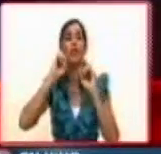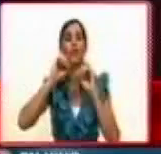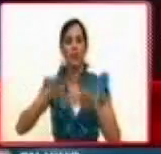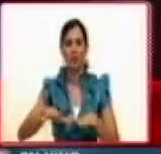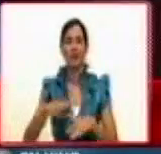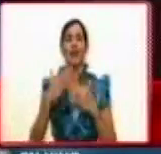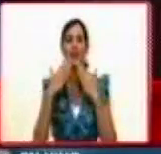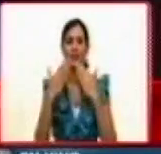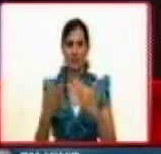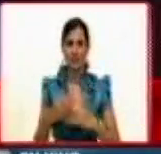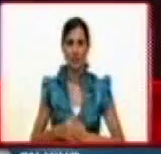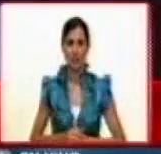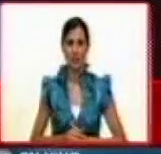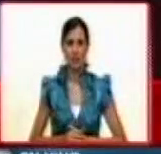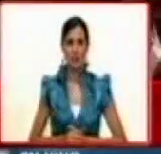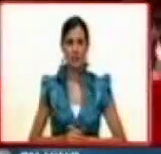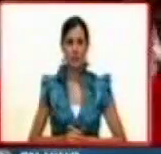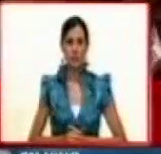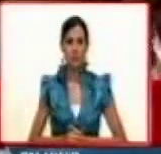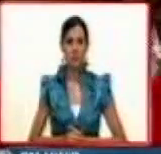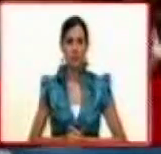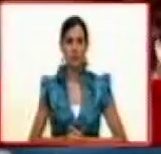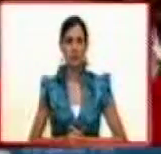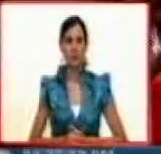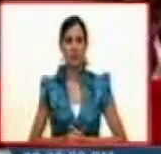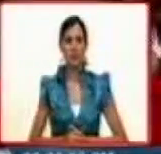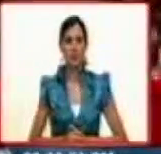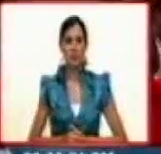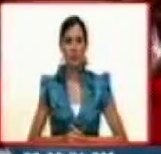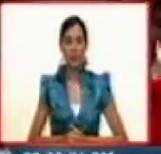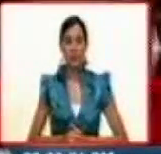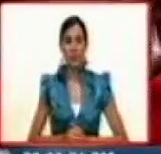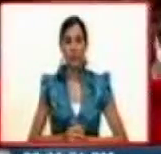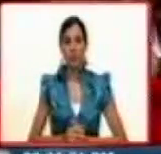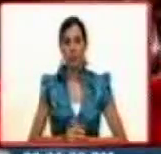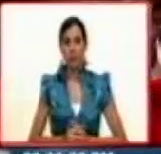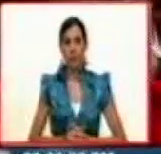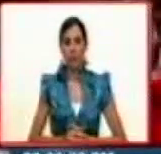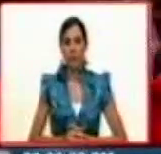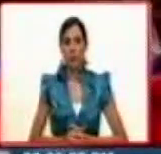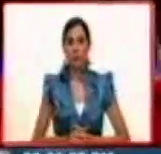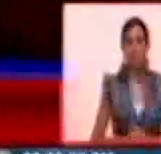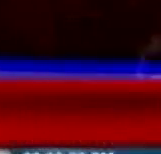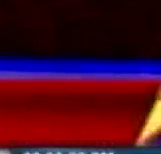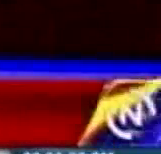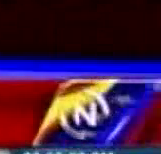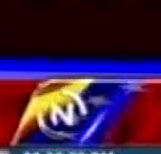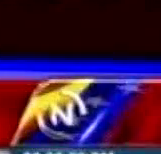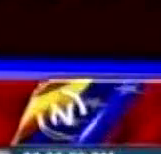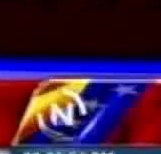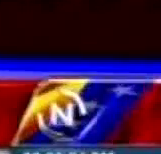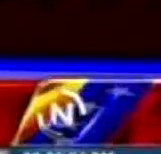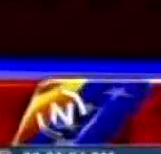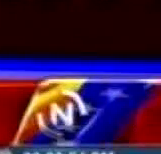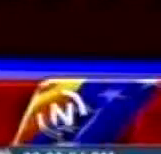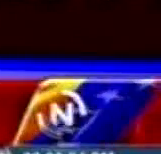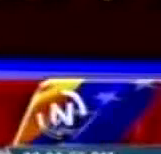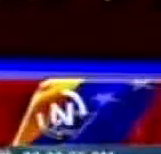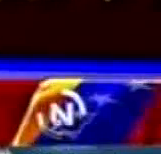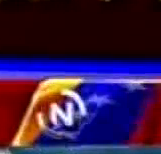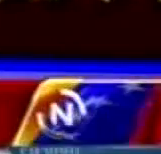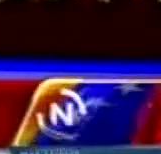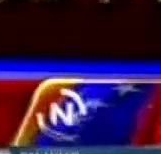gracias. Gracias. es